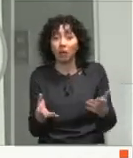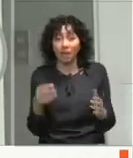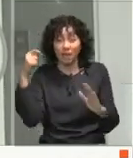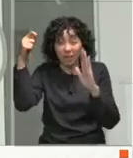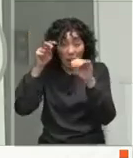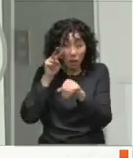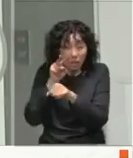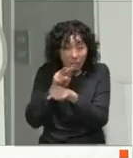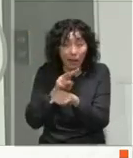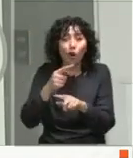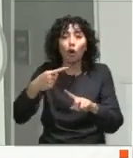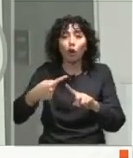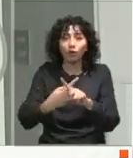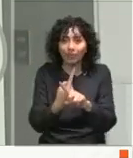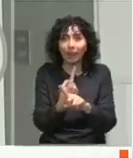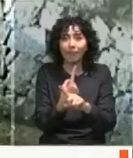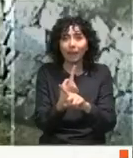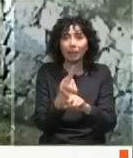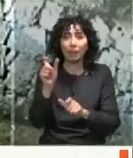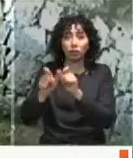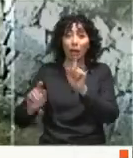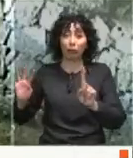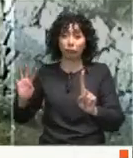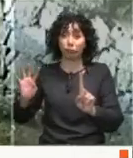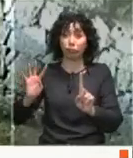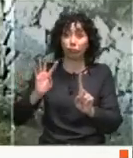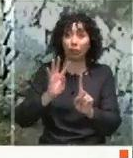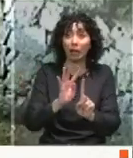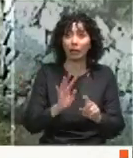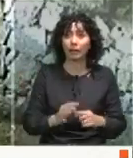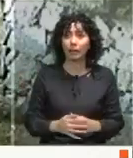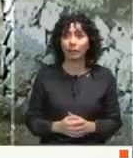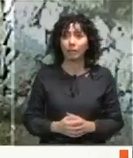vuelven nuevamente hacia la persona.